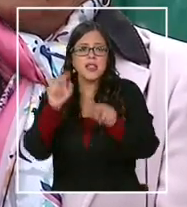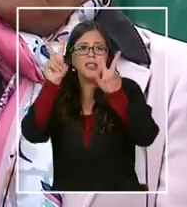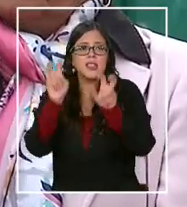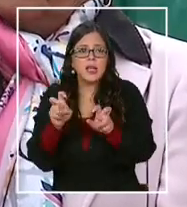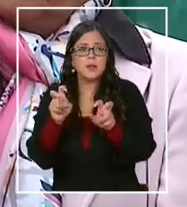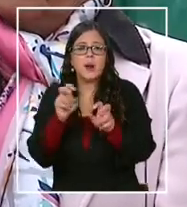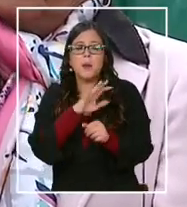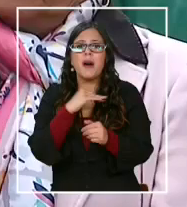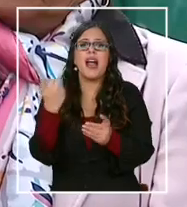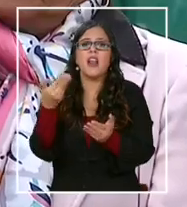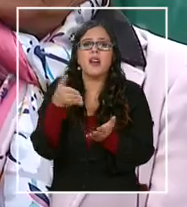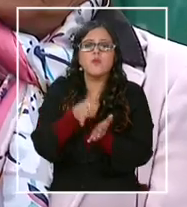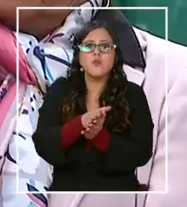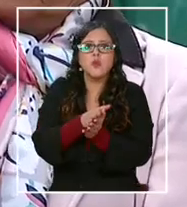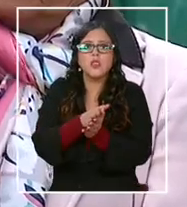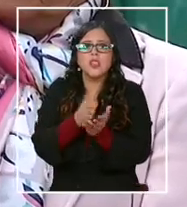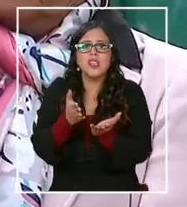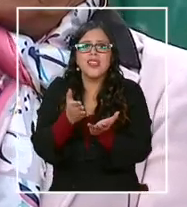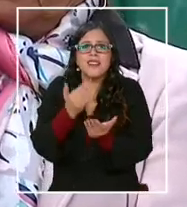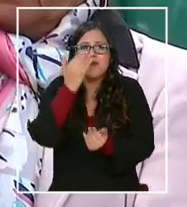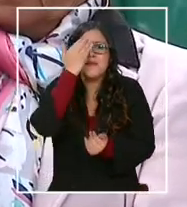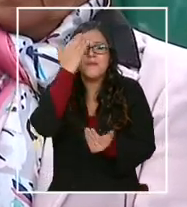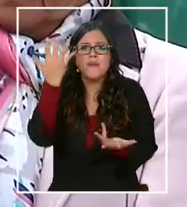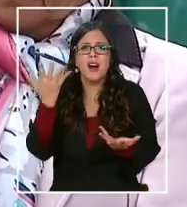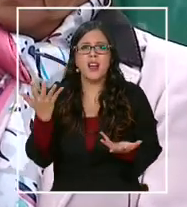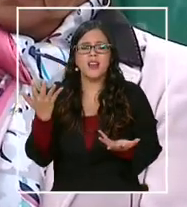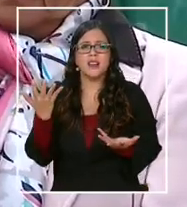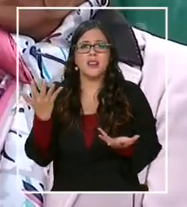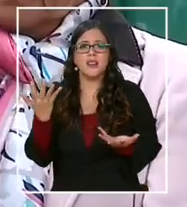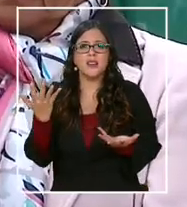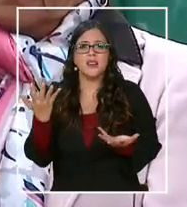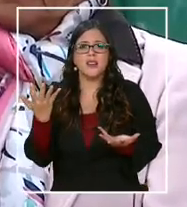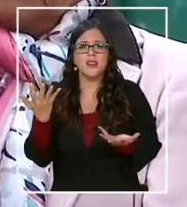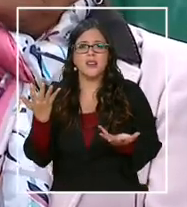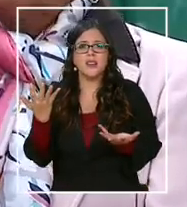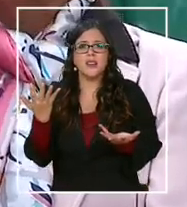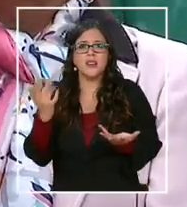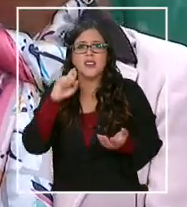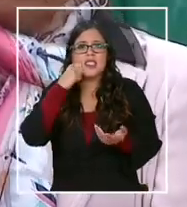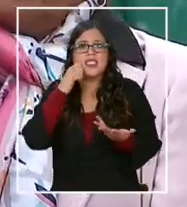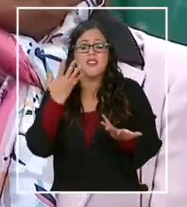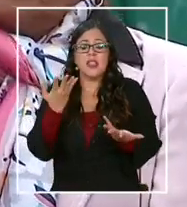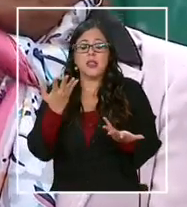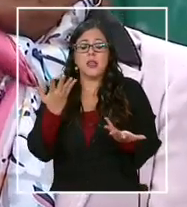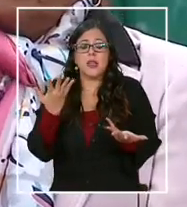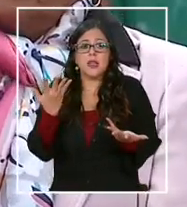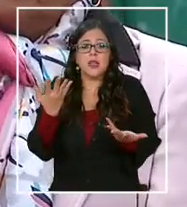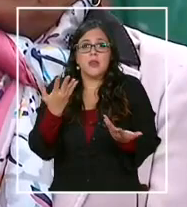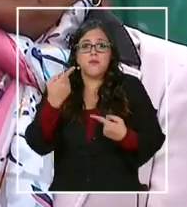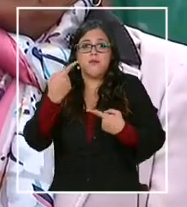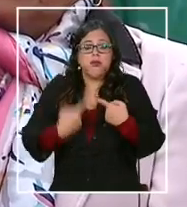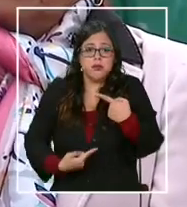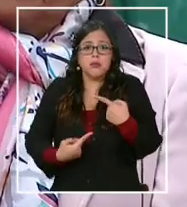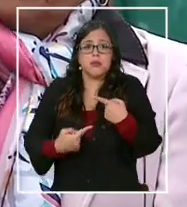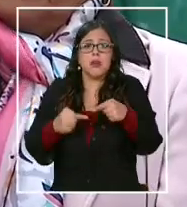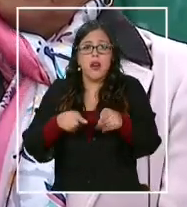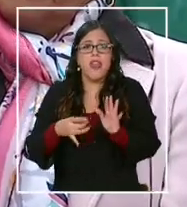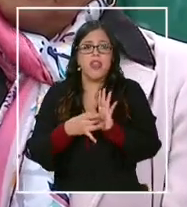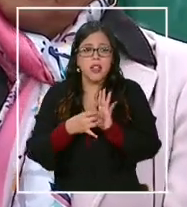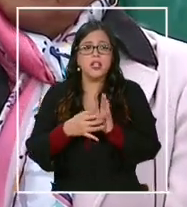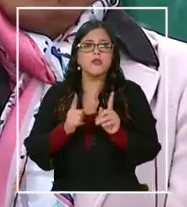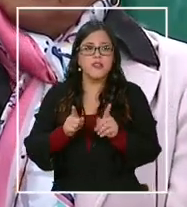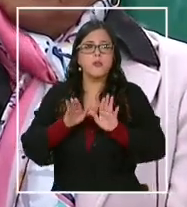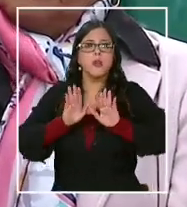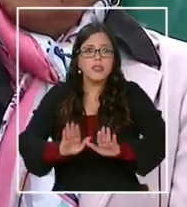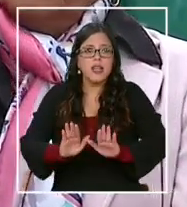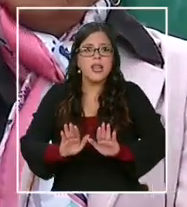homicidios más horribles, más realmente que generan un impacto y un shock. Son un tipo de delitos que tenemos que detener